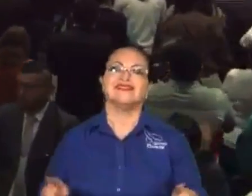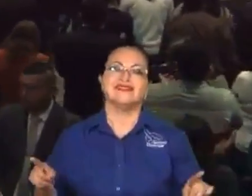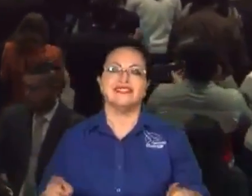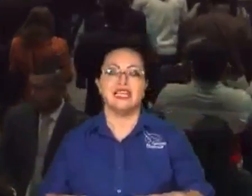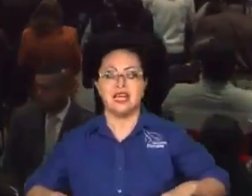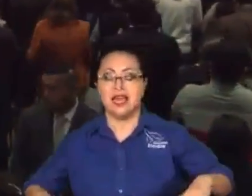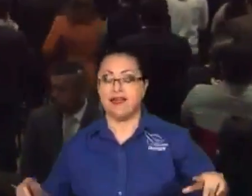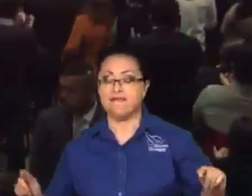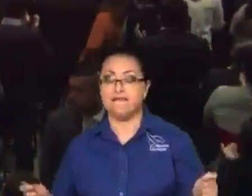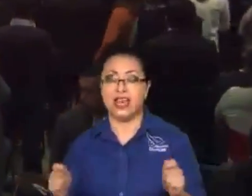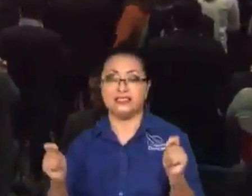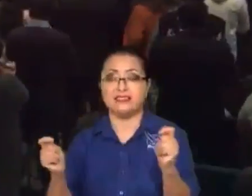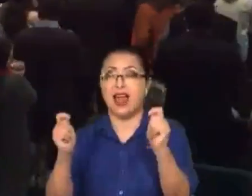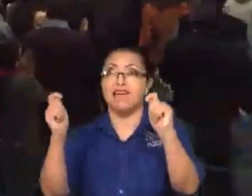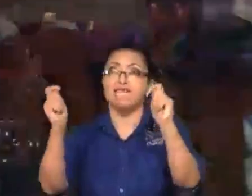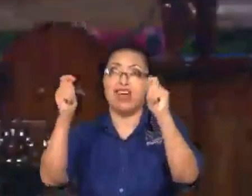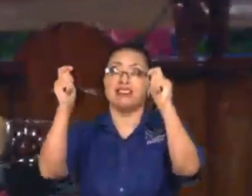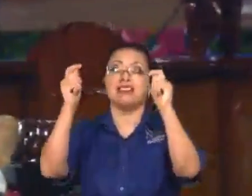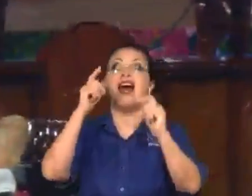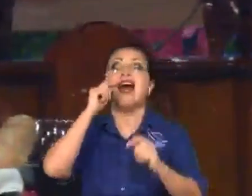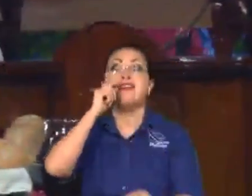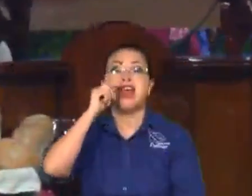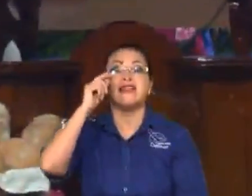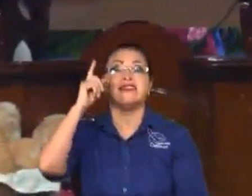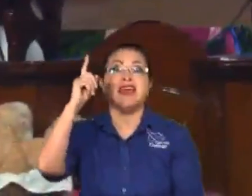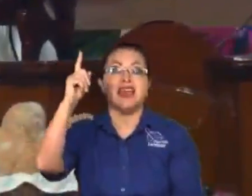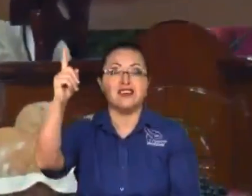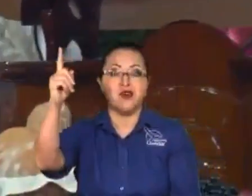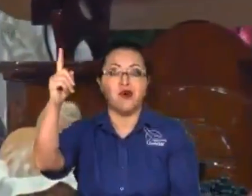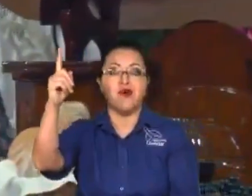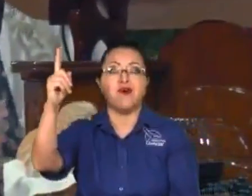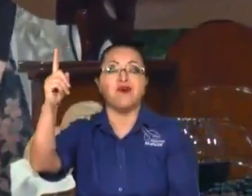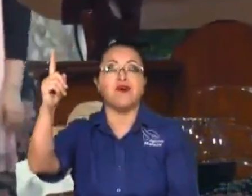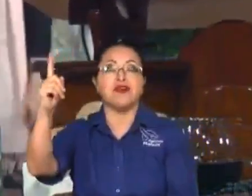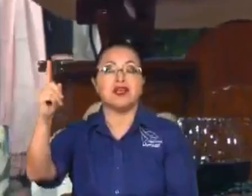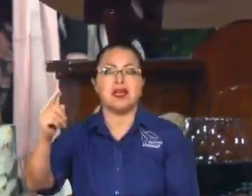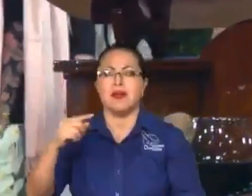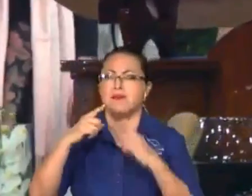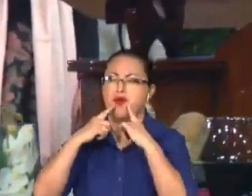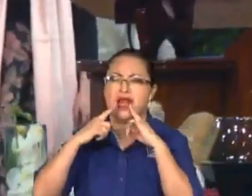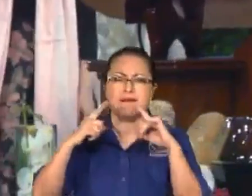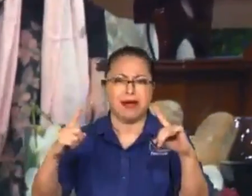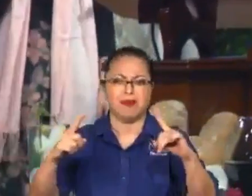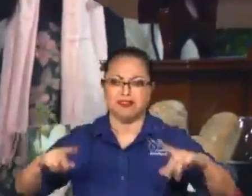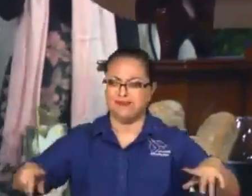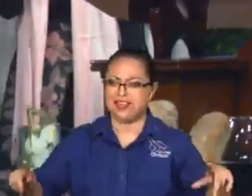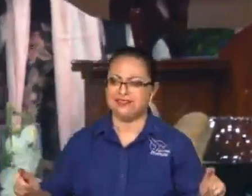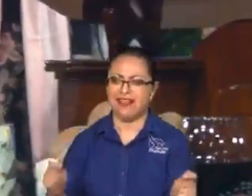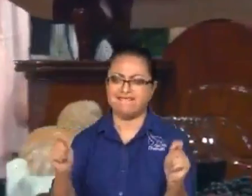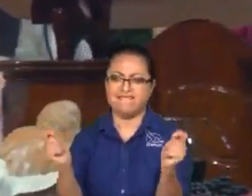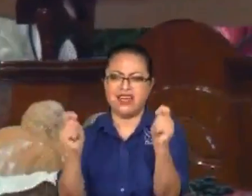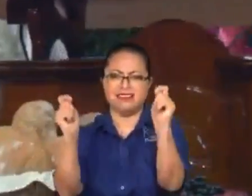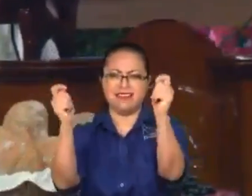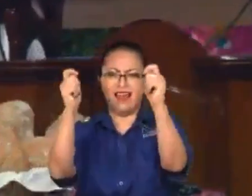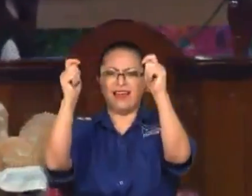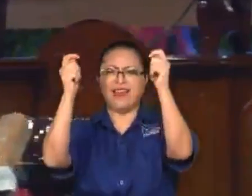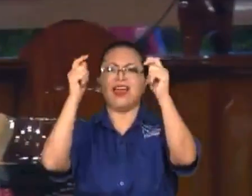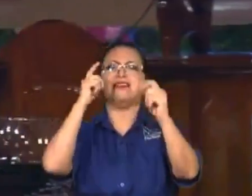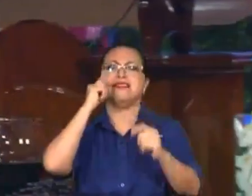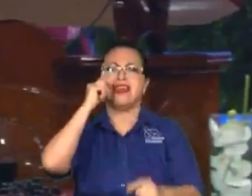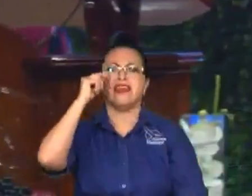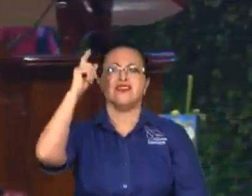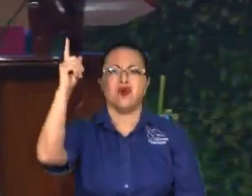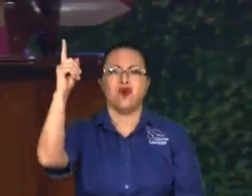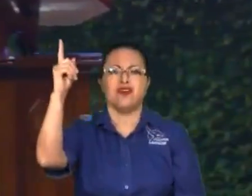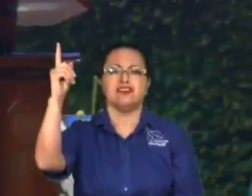Y hacemos fiesta. Fiesta, fiesta del Señor. Y proclamamos fiesta. Fiesta, fiesta